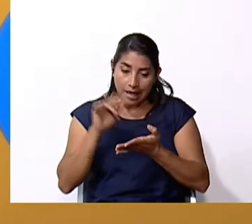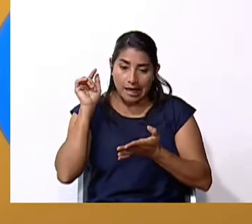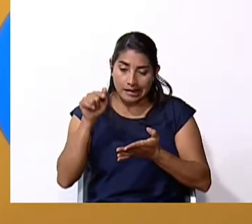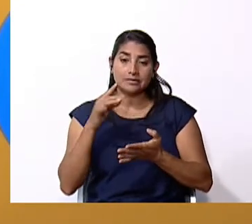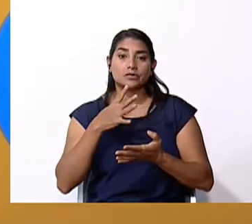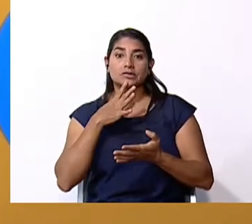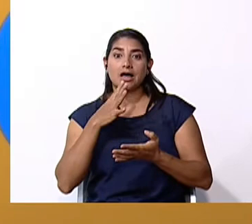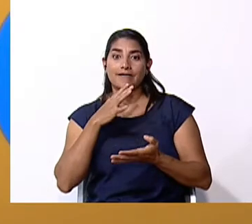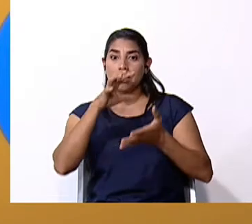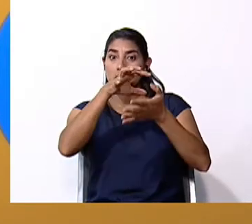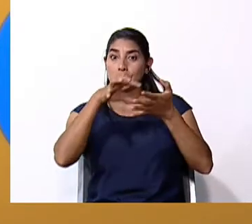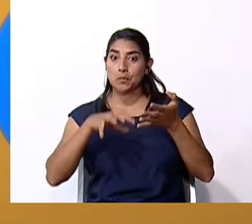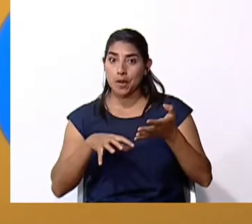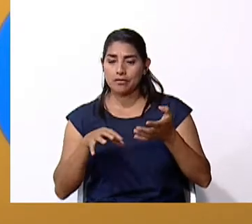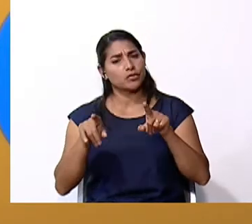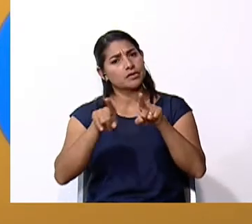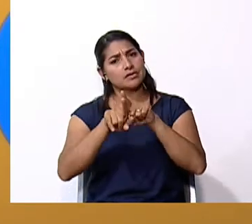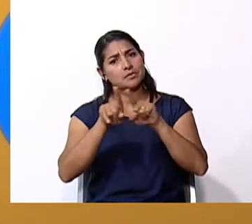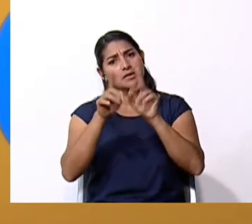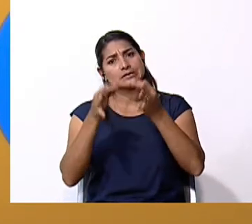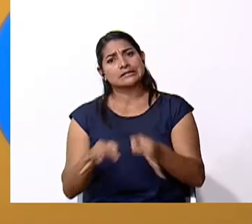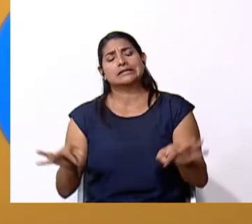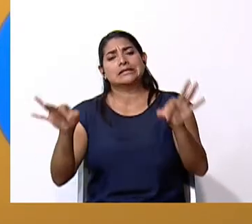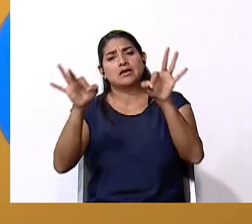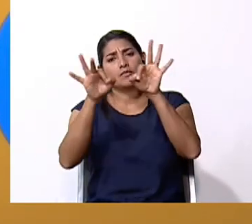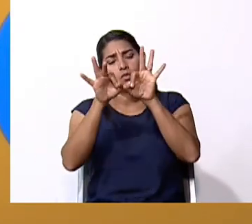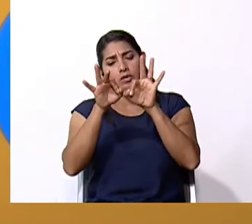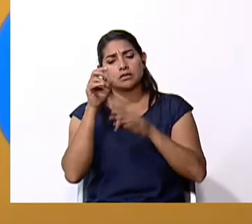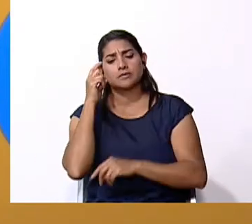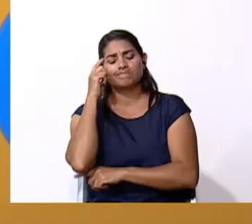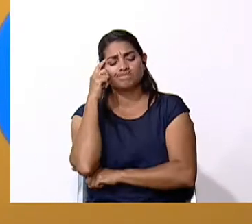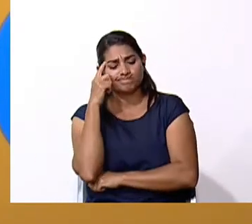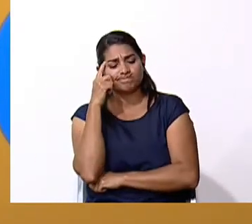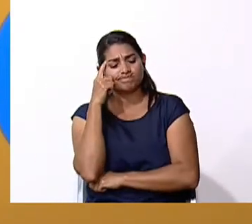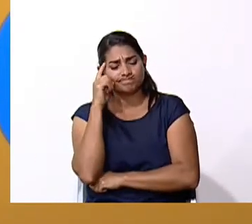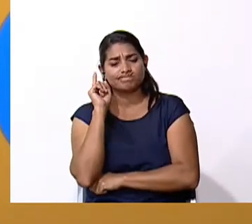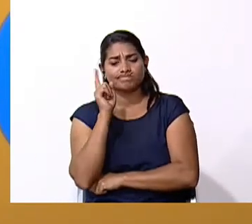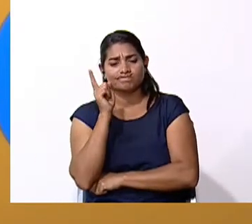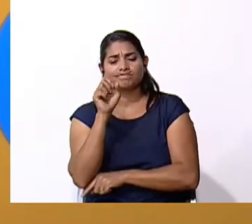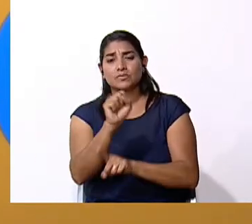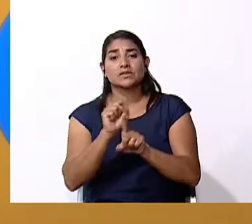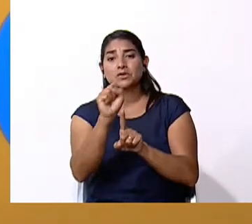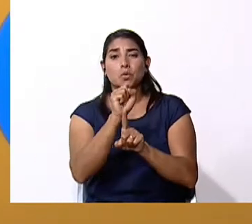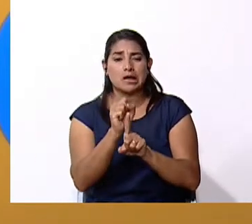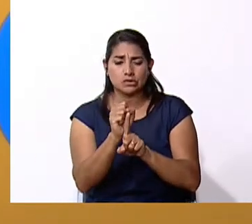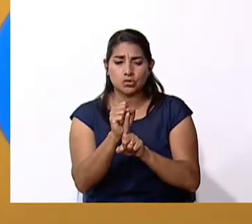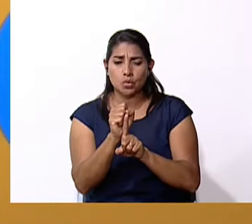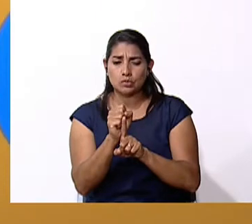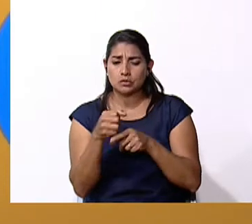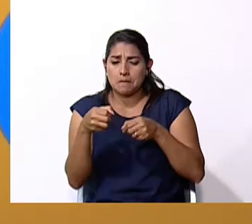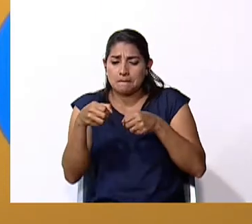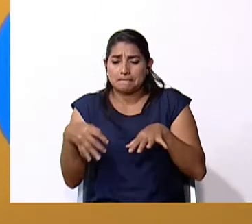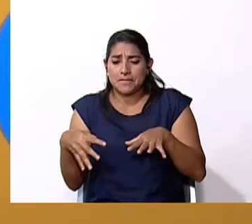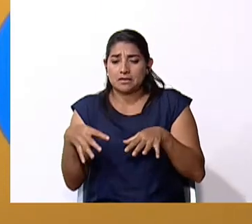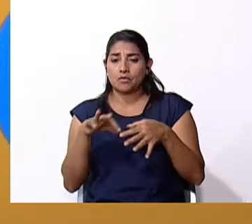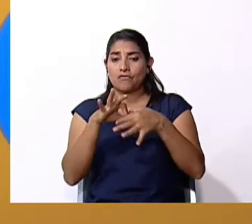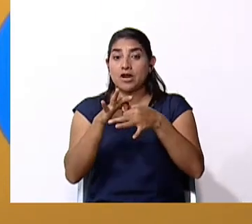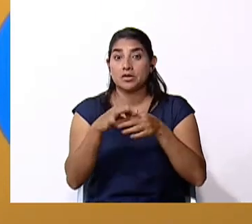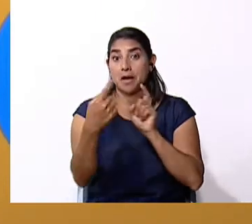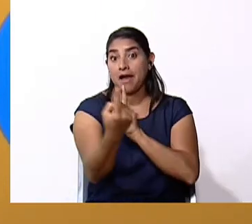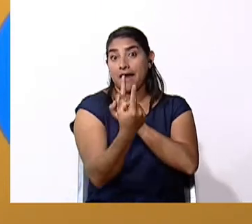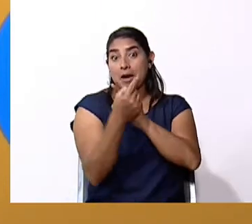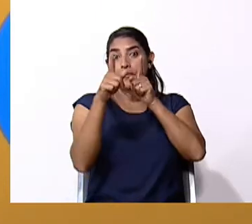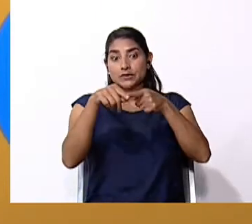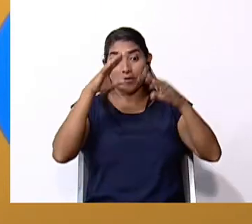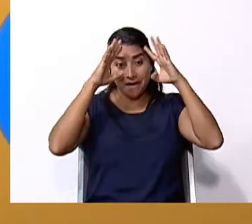texto. Y es también muy importante ser conscientes de estas situaciones para no perder la relación con